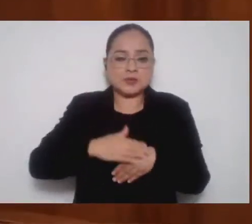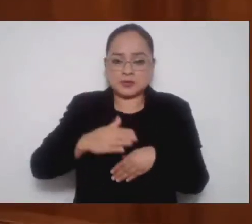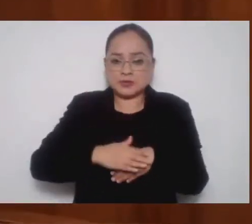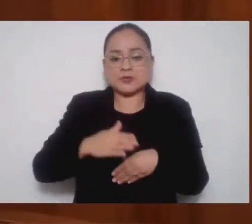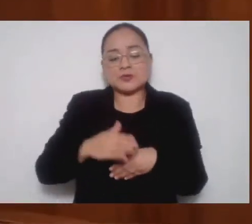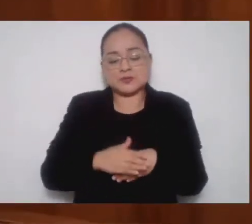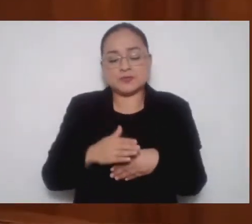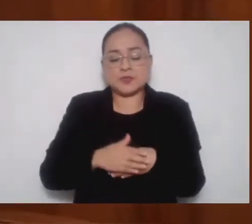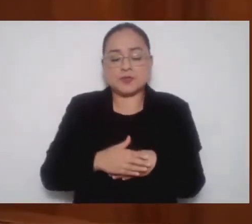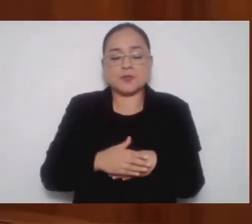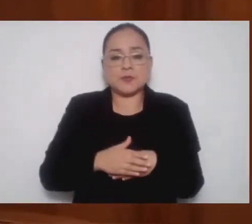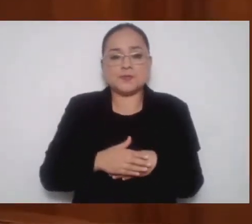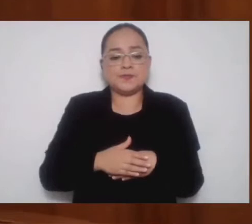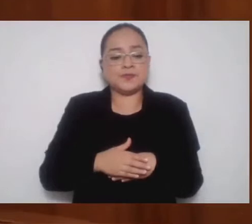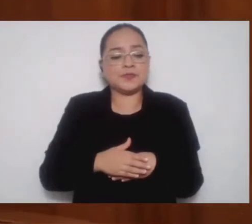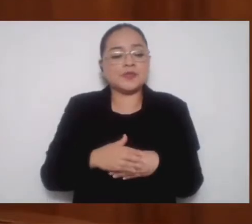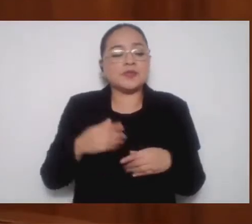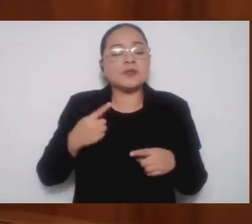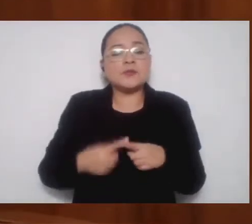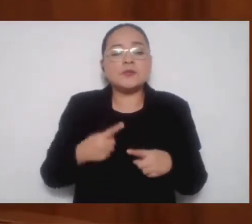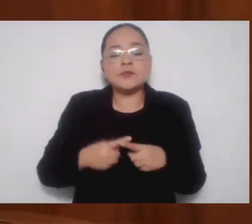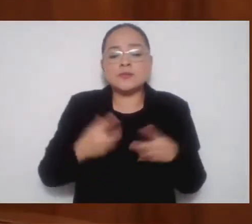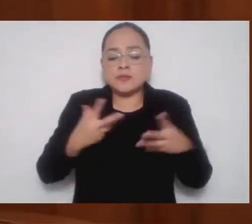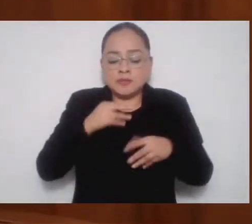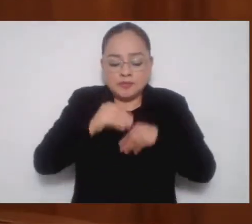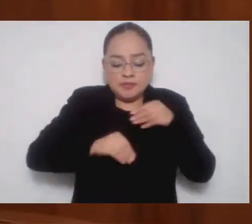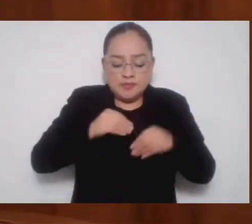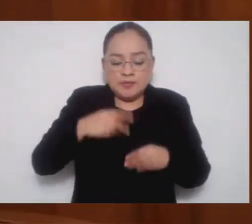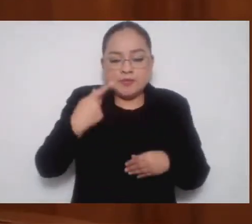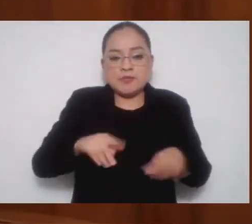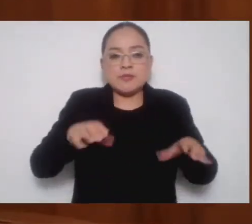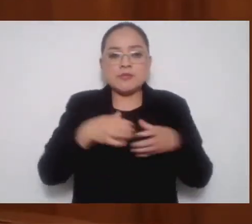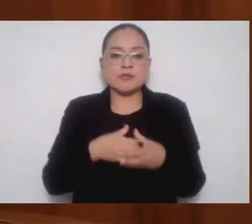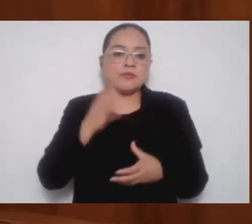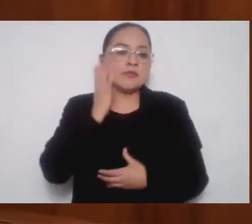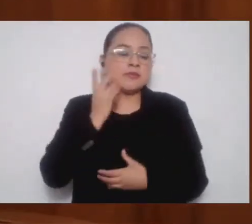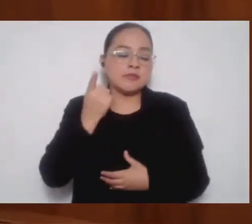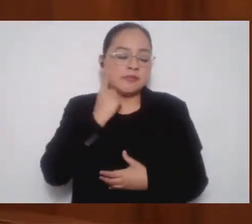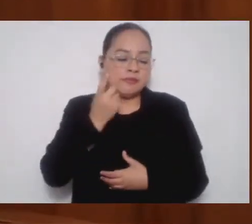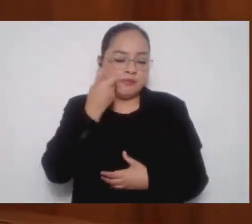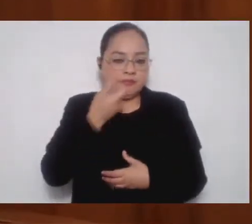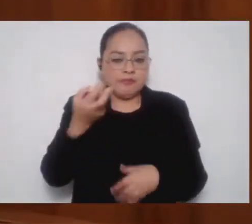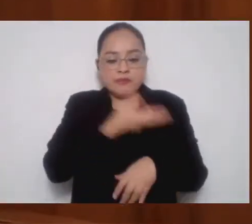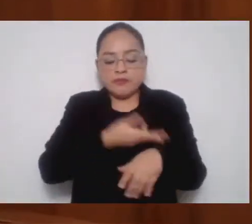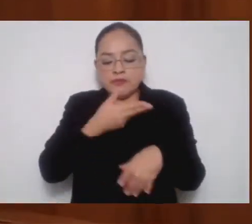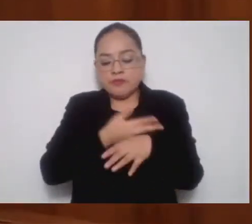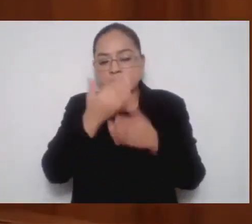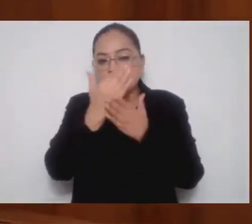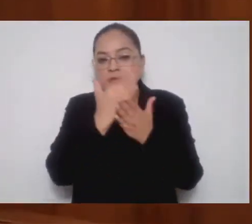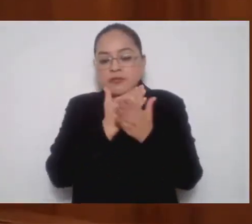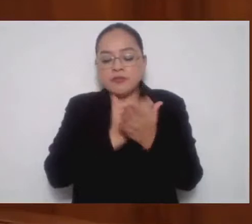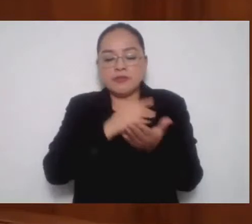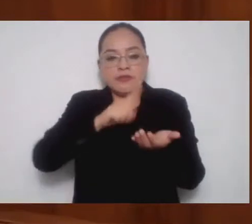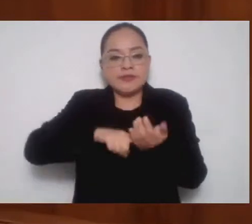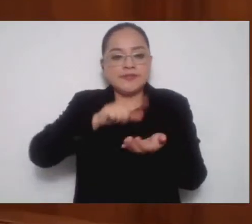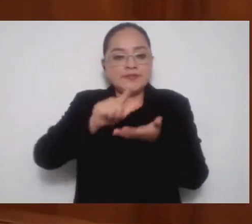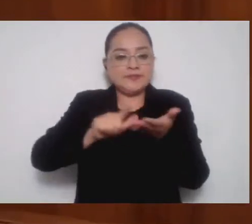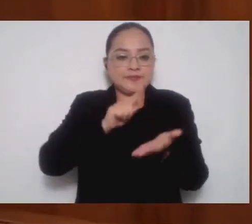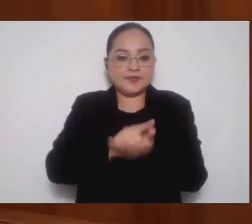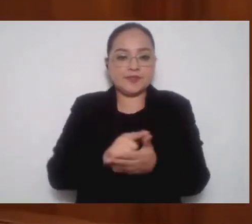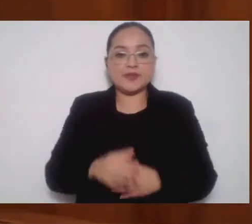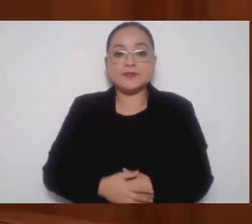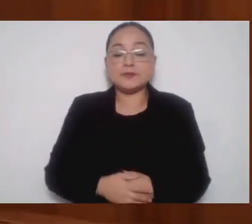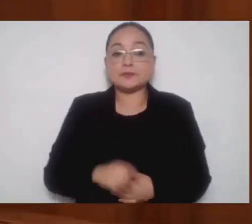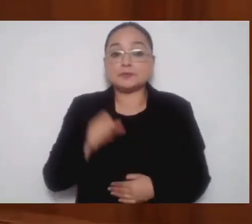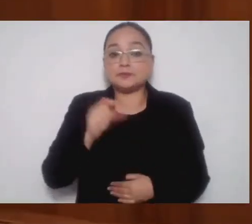surgirá del dictamen que emita la legislatura de acuerdo al procedimiento que se establezca en la ley,